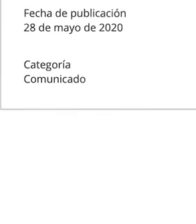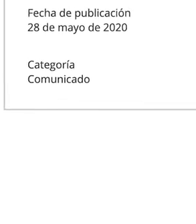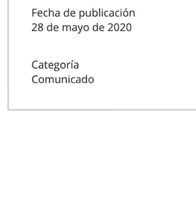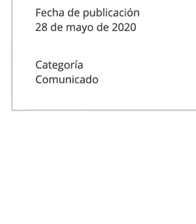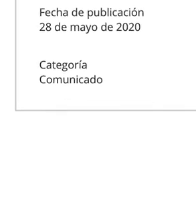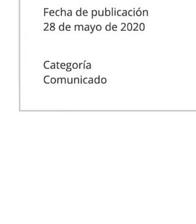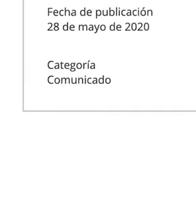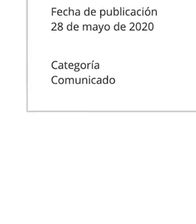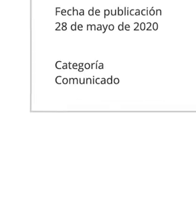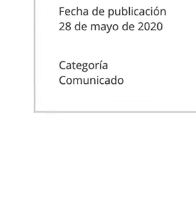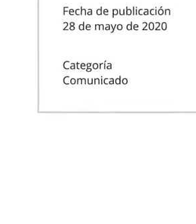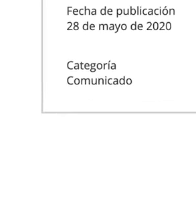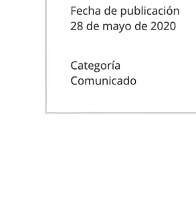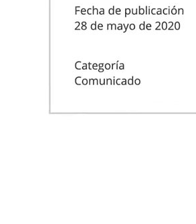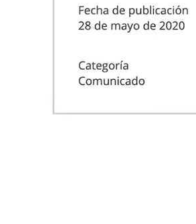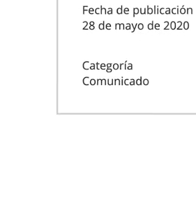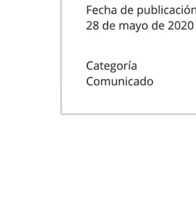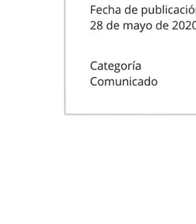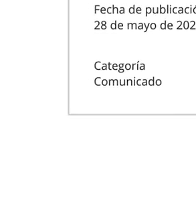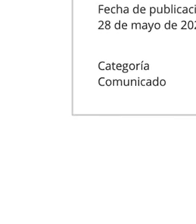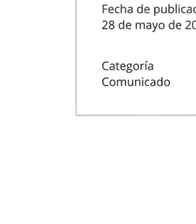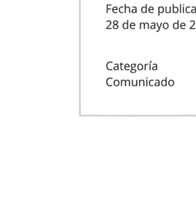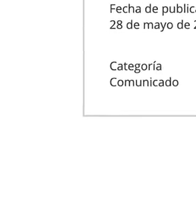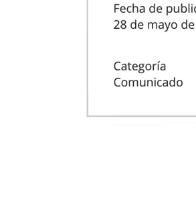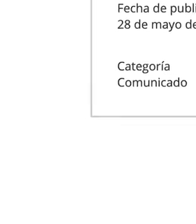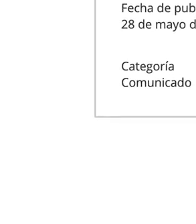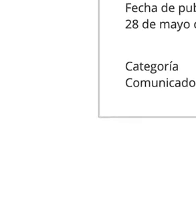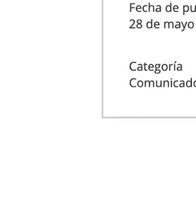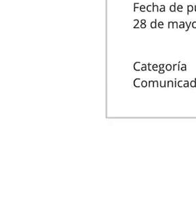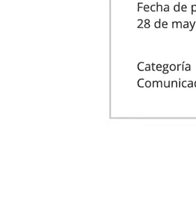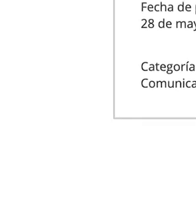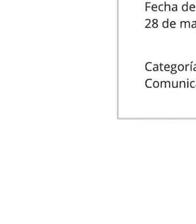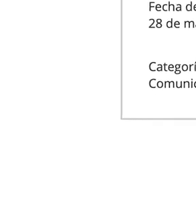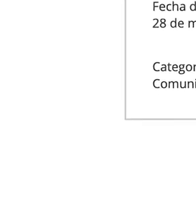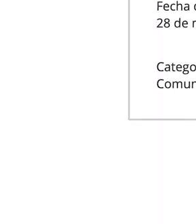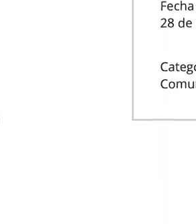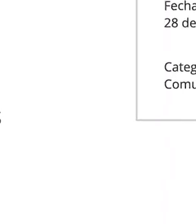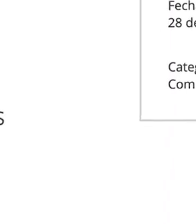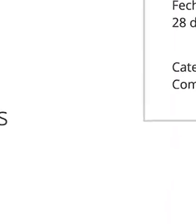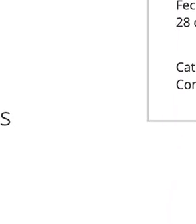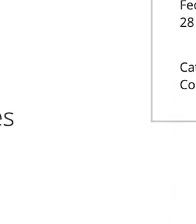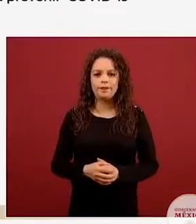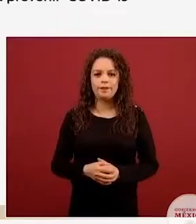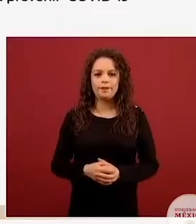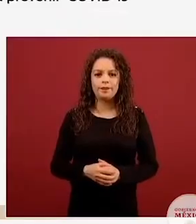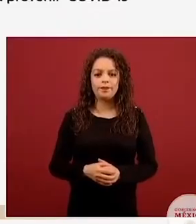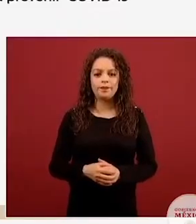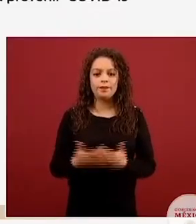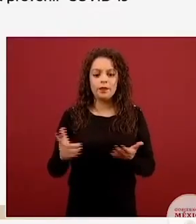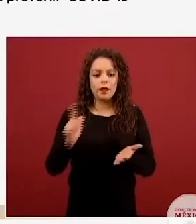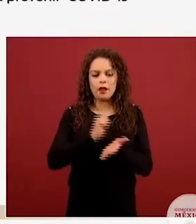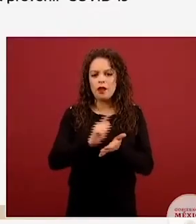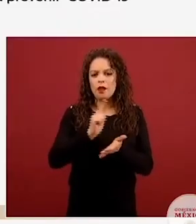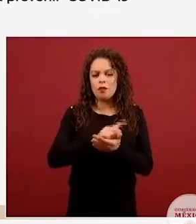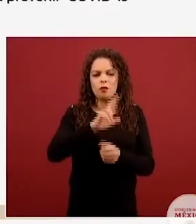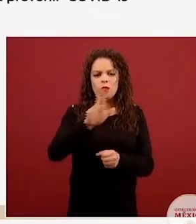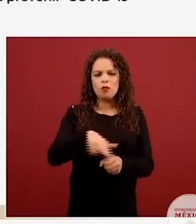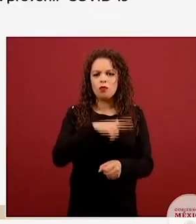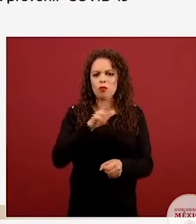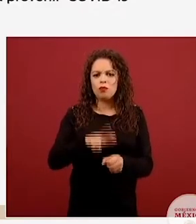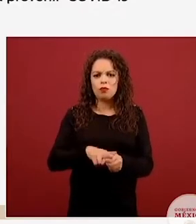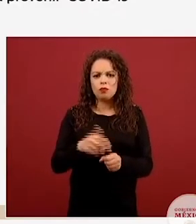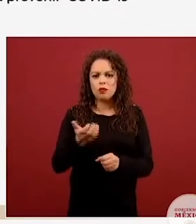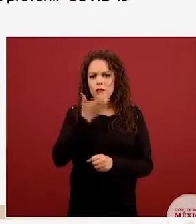El Instituto Mexicano del Seguro Social emitió una serie de recomendaciones para la higiene de objetos de uso cotidiano con el fin de evitar la transmisión